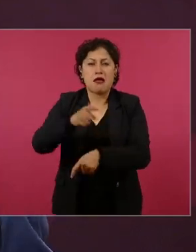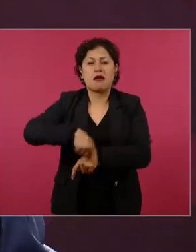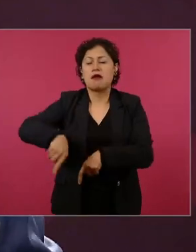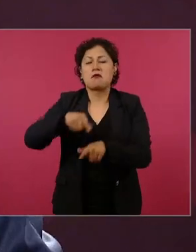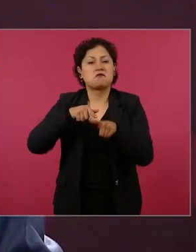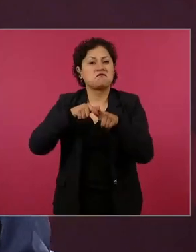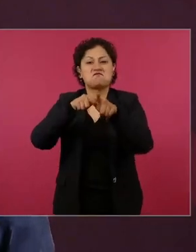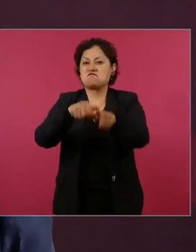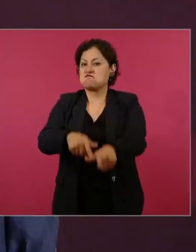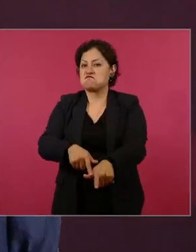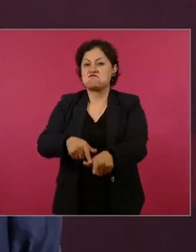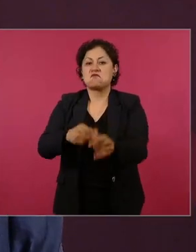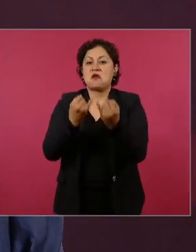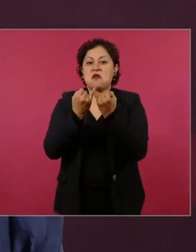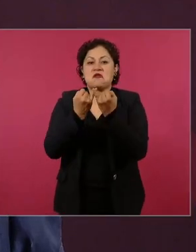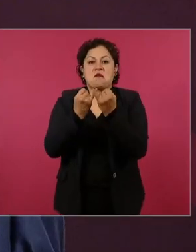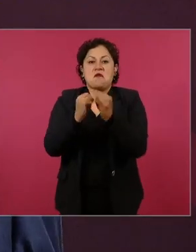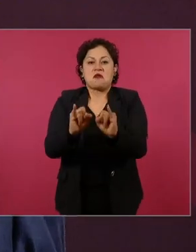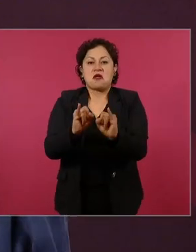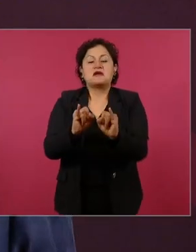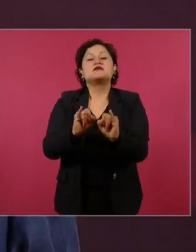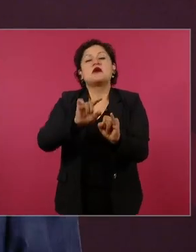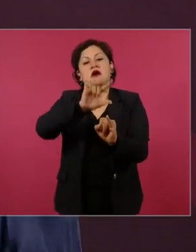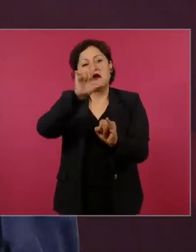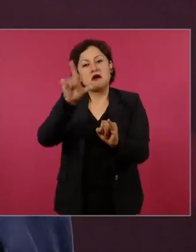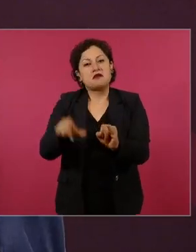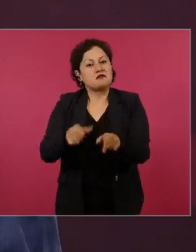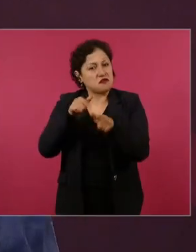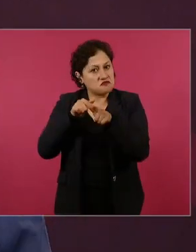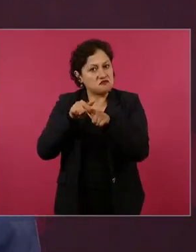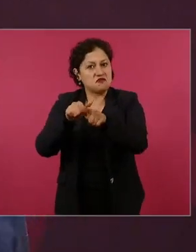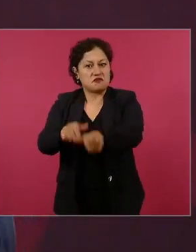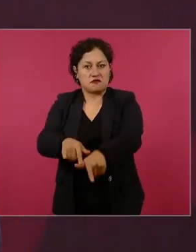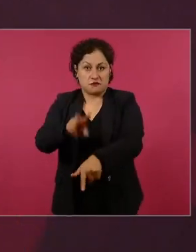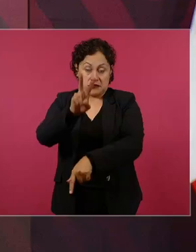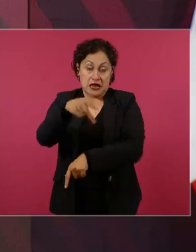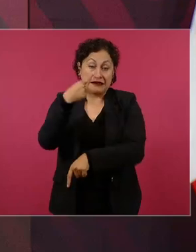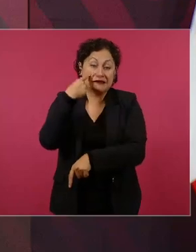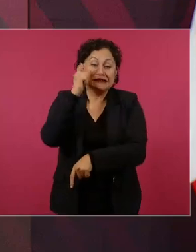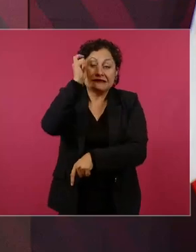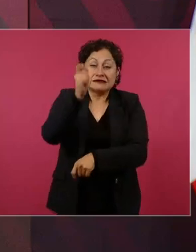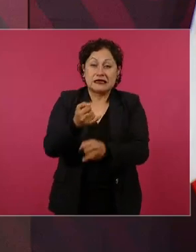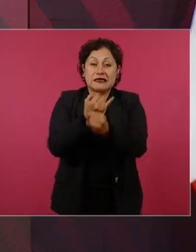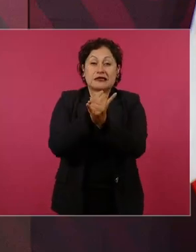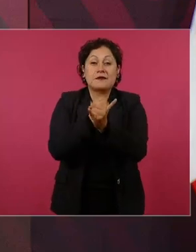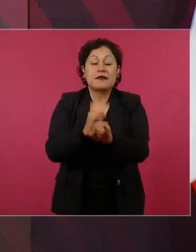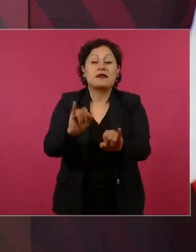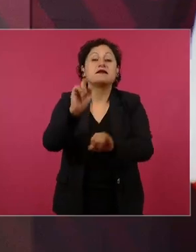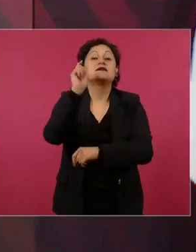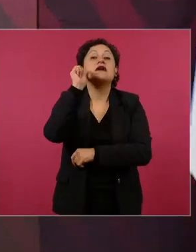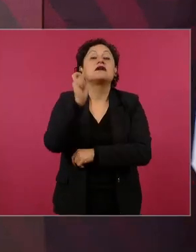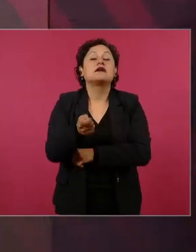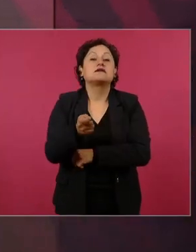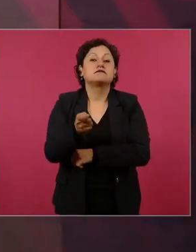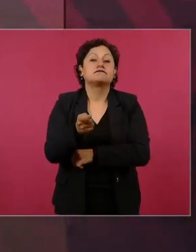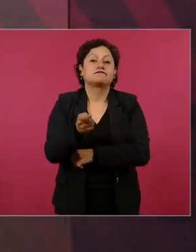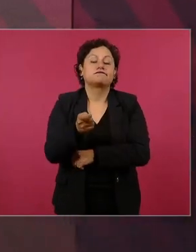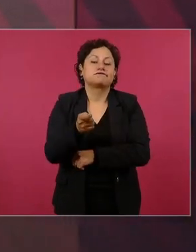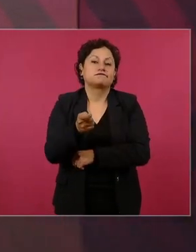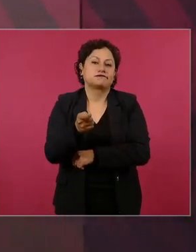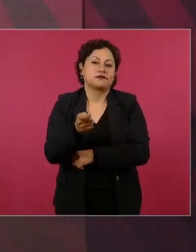ni con la independencia. Se logró la independencia política, pero la estructura de